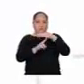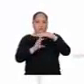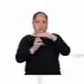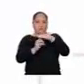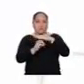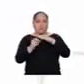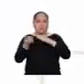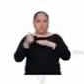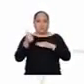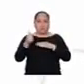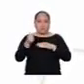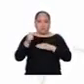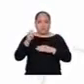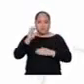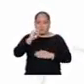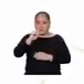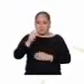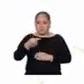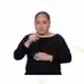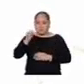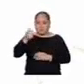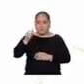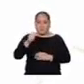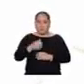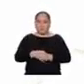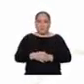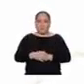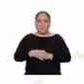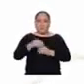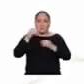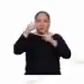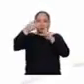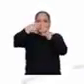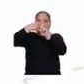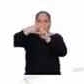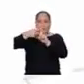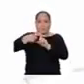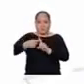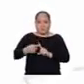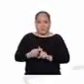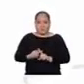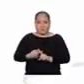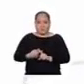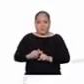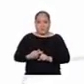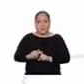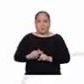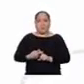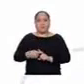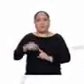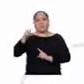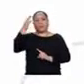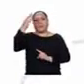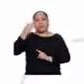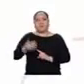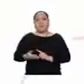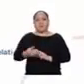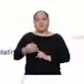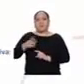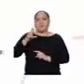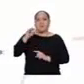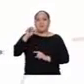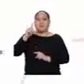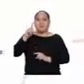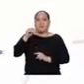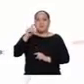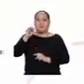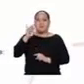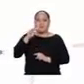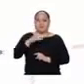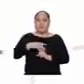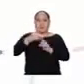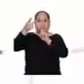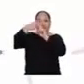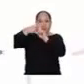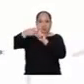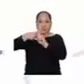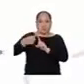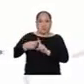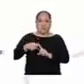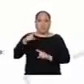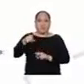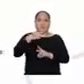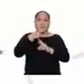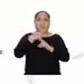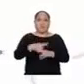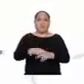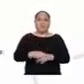décimas. Luego sumamos todos los valores que tenemos en la frecuencia relativa y